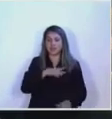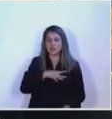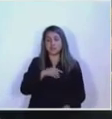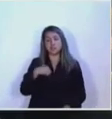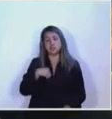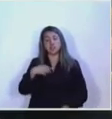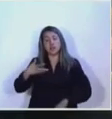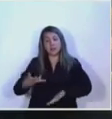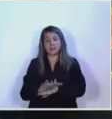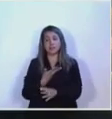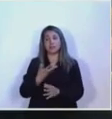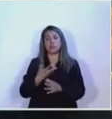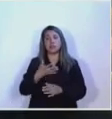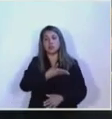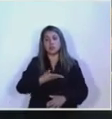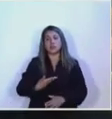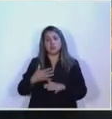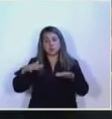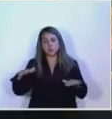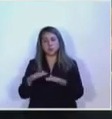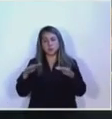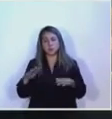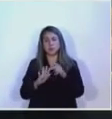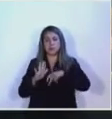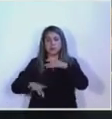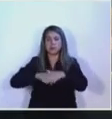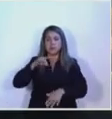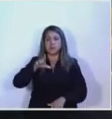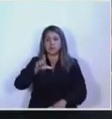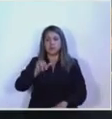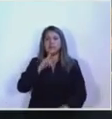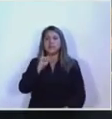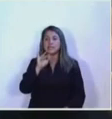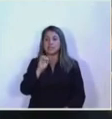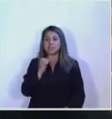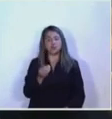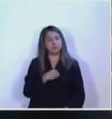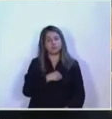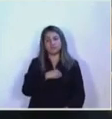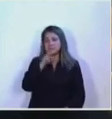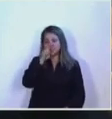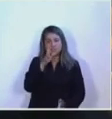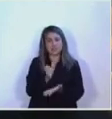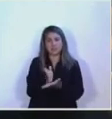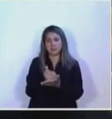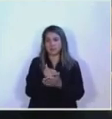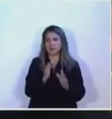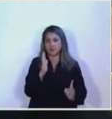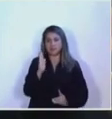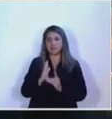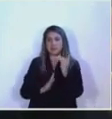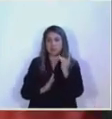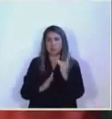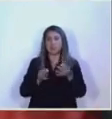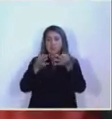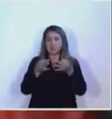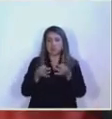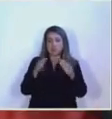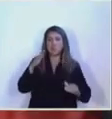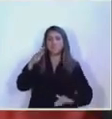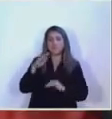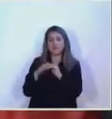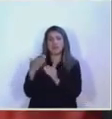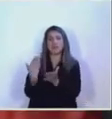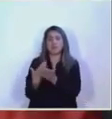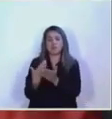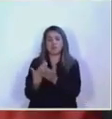la insistencia del gobierno en licitar la explotación del litio sin un plan de desarrollo que nos asegure el máximo aprovechamiento